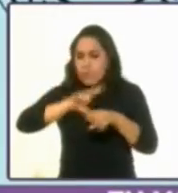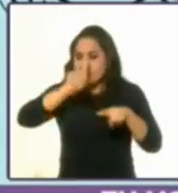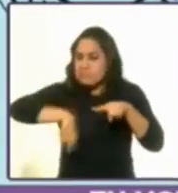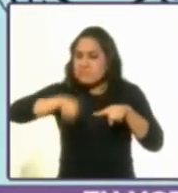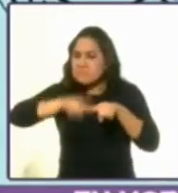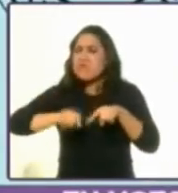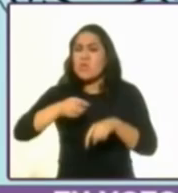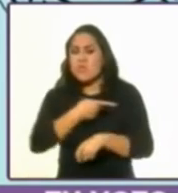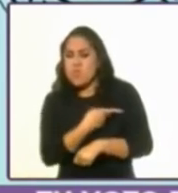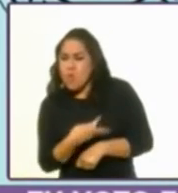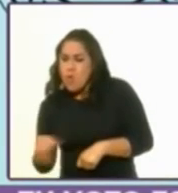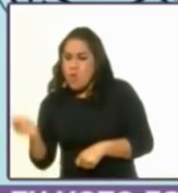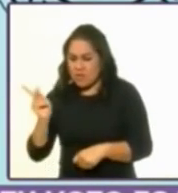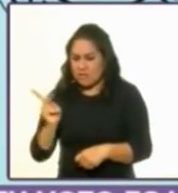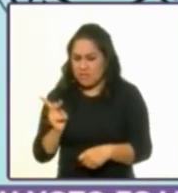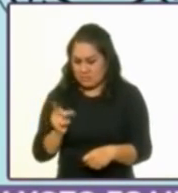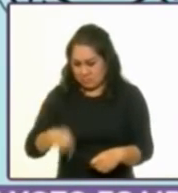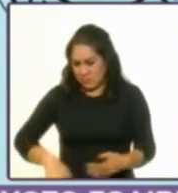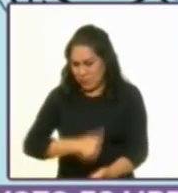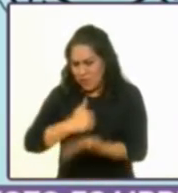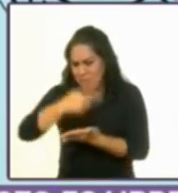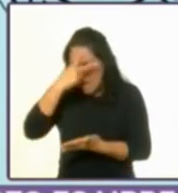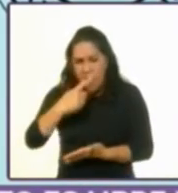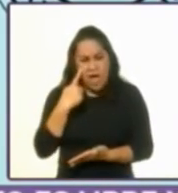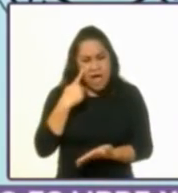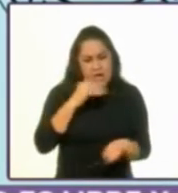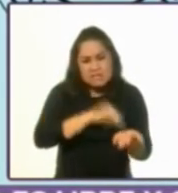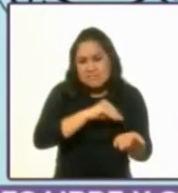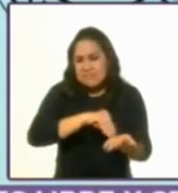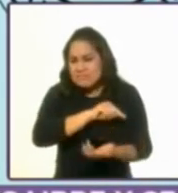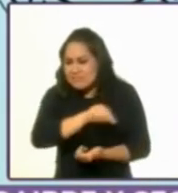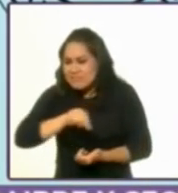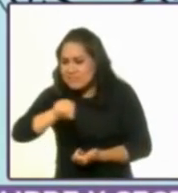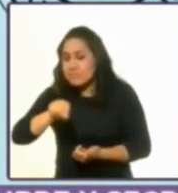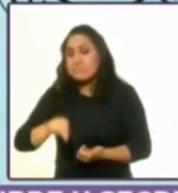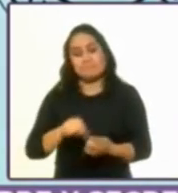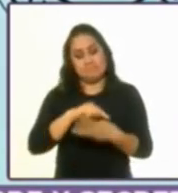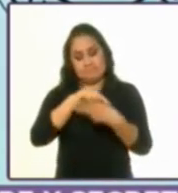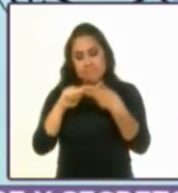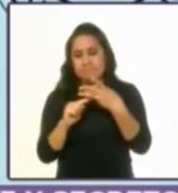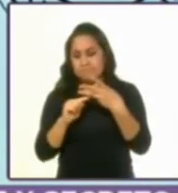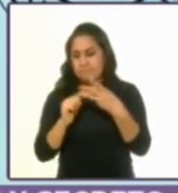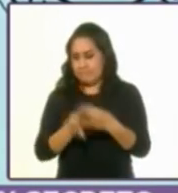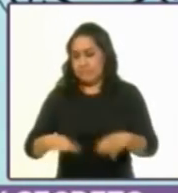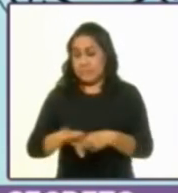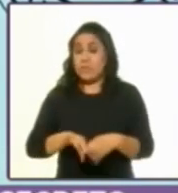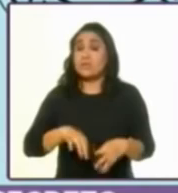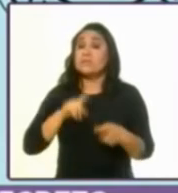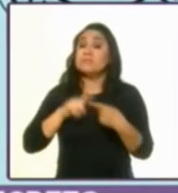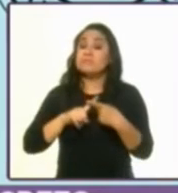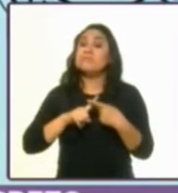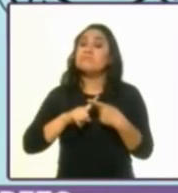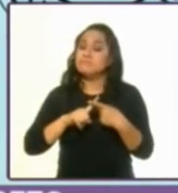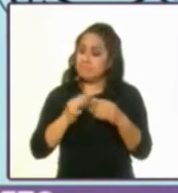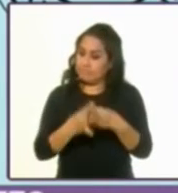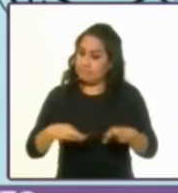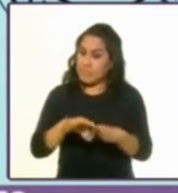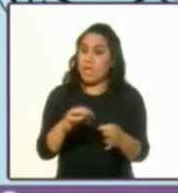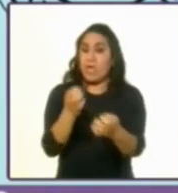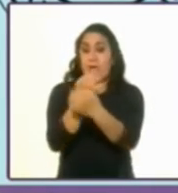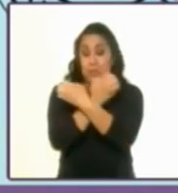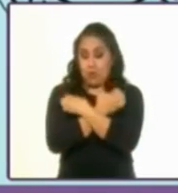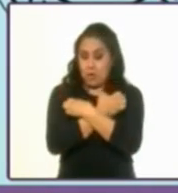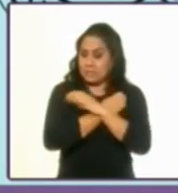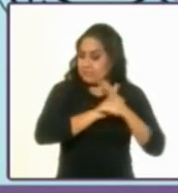y la pobreza que existe en nuestra ciudad todavía es con tres cosas la primera educación educación